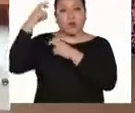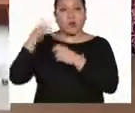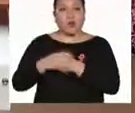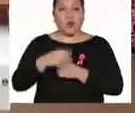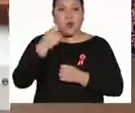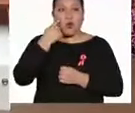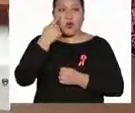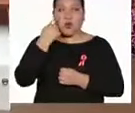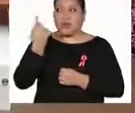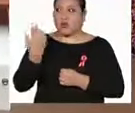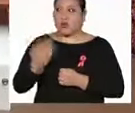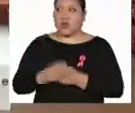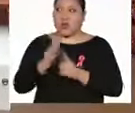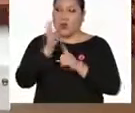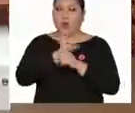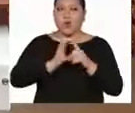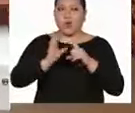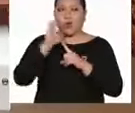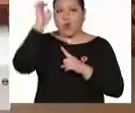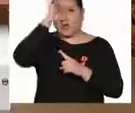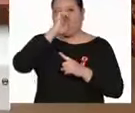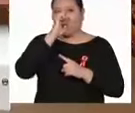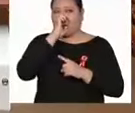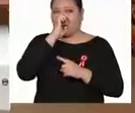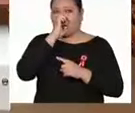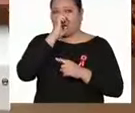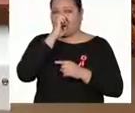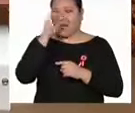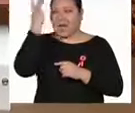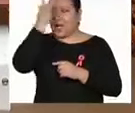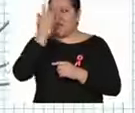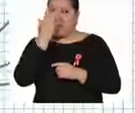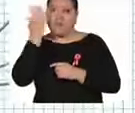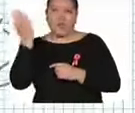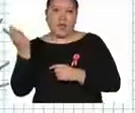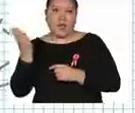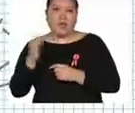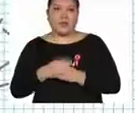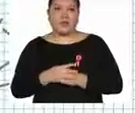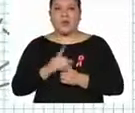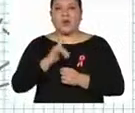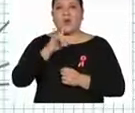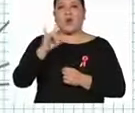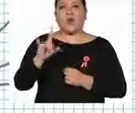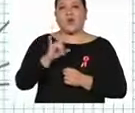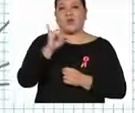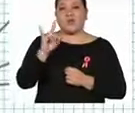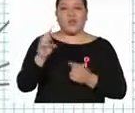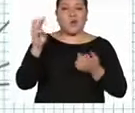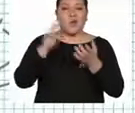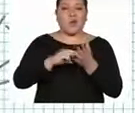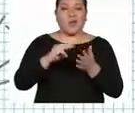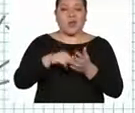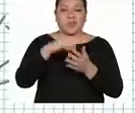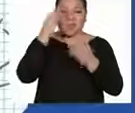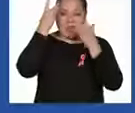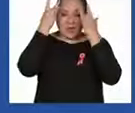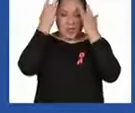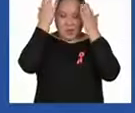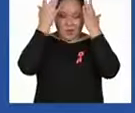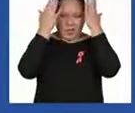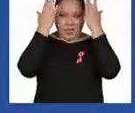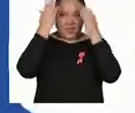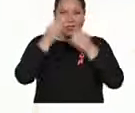¿Conociendo la vieja cultura europea? ¿De safari por la sabana africana? Usaremos un poquito más nuestra